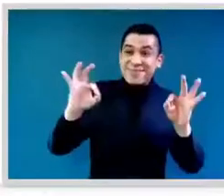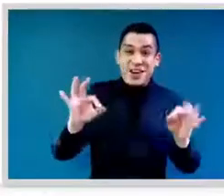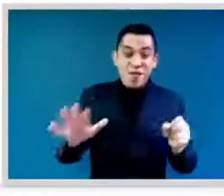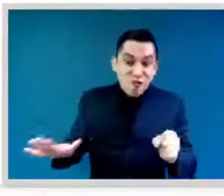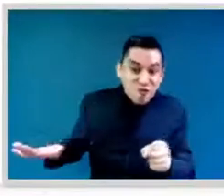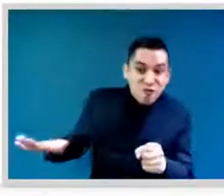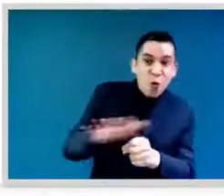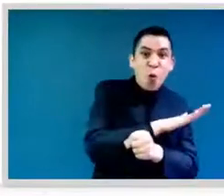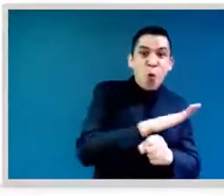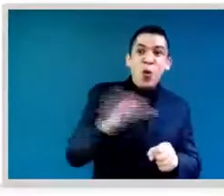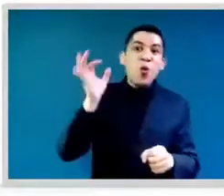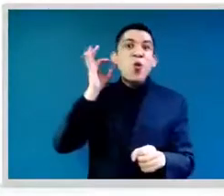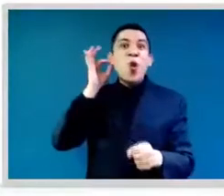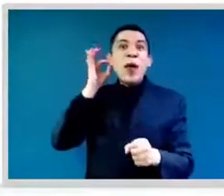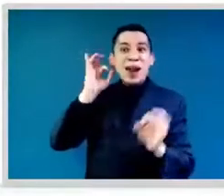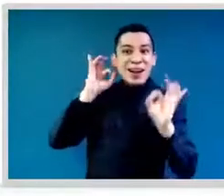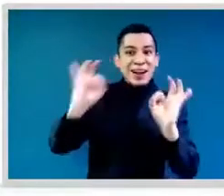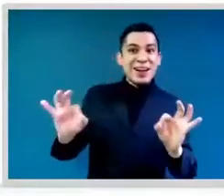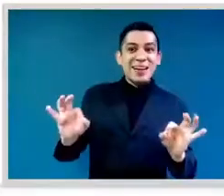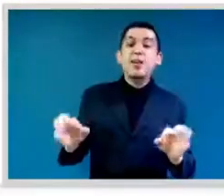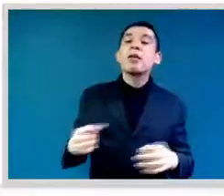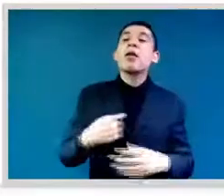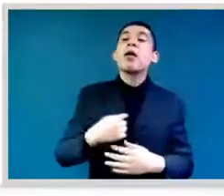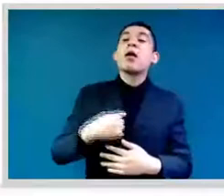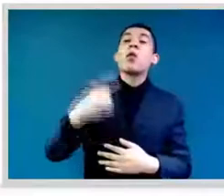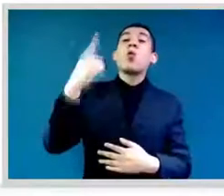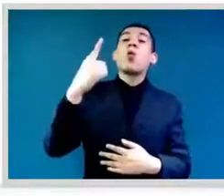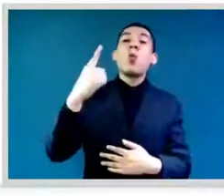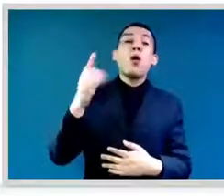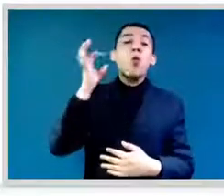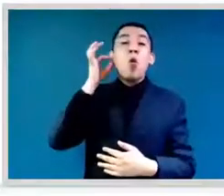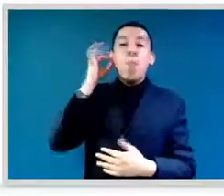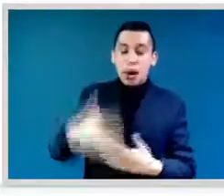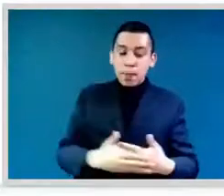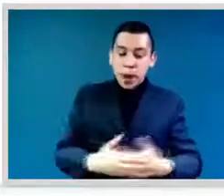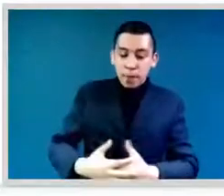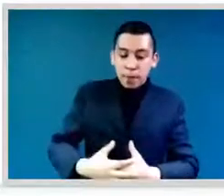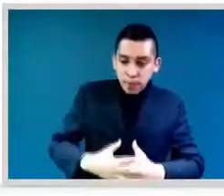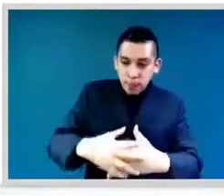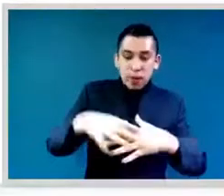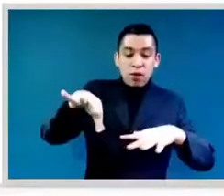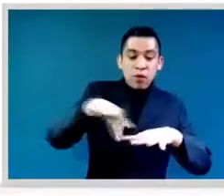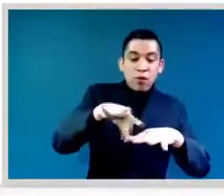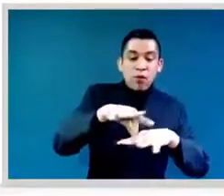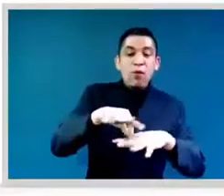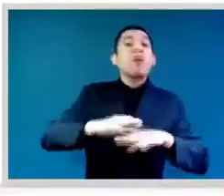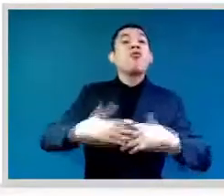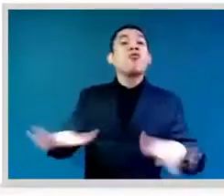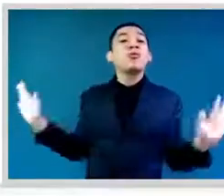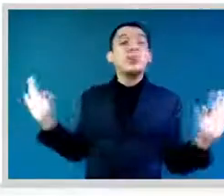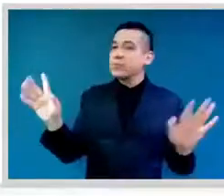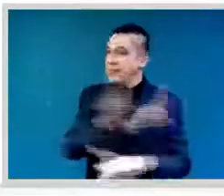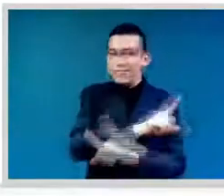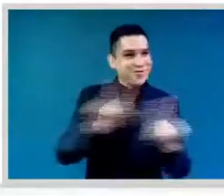única profesión sea la maternidad, sea ser esposa, ser madre o ser hija, al cuidado de los demás.